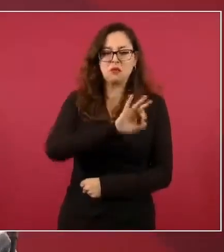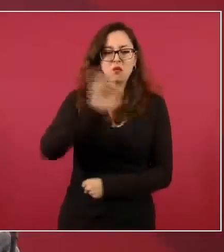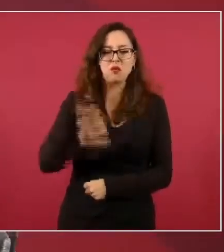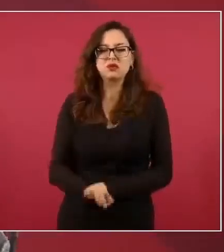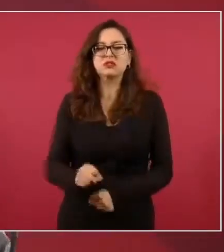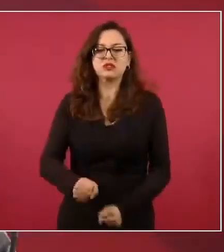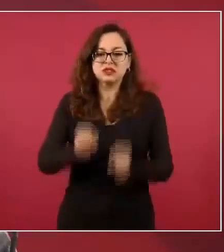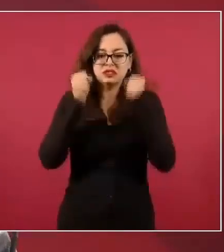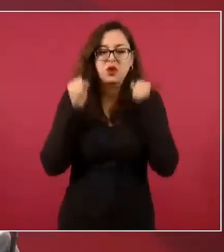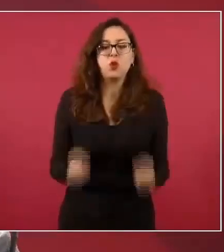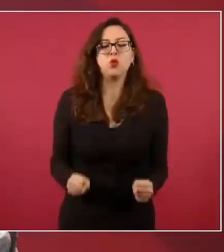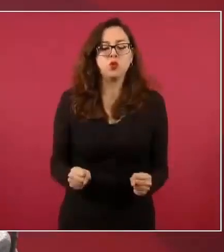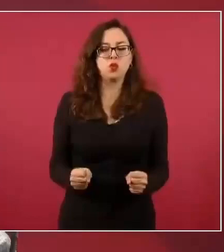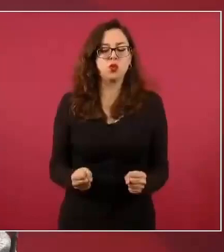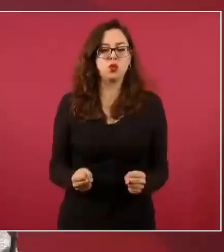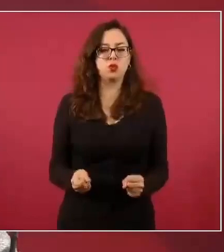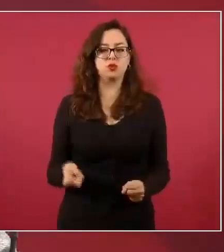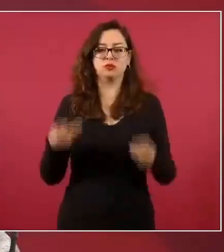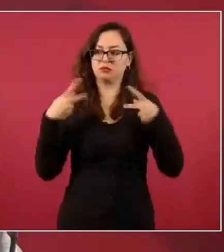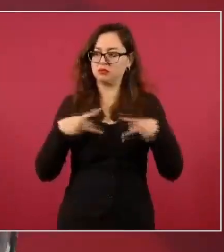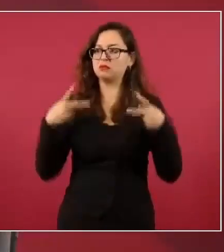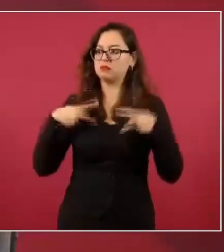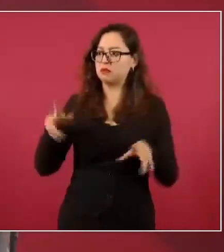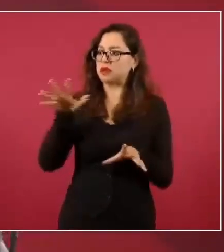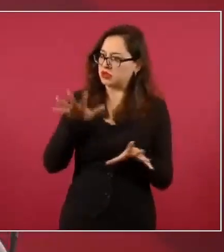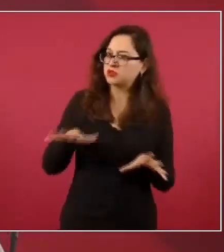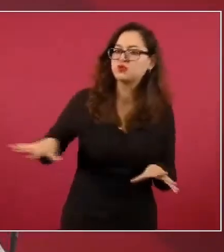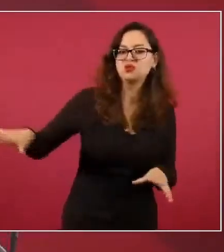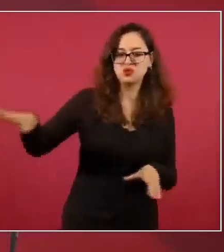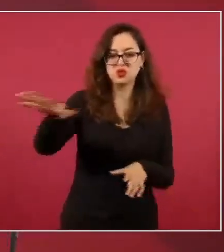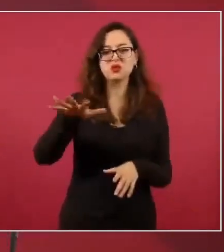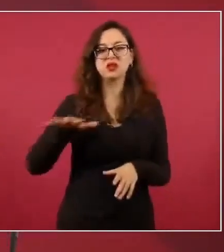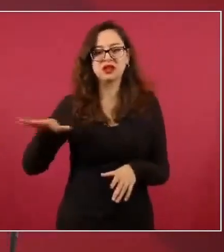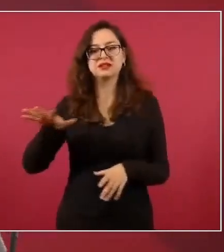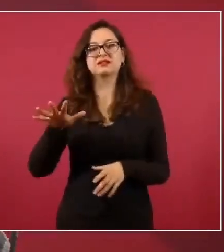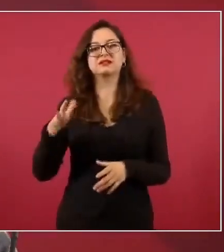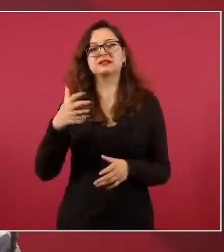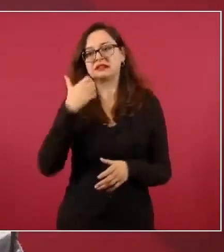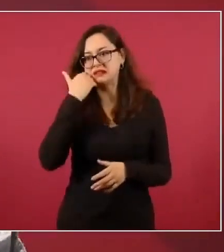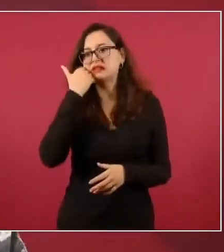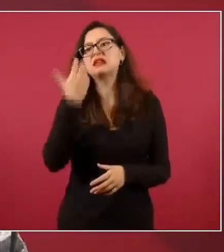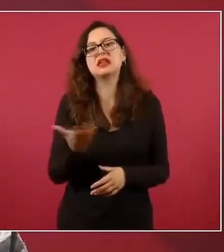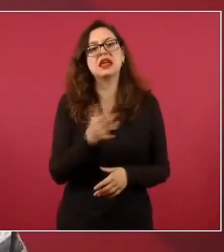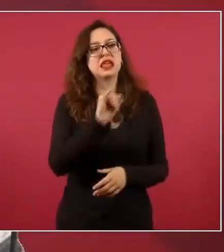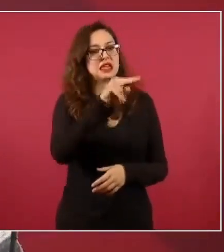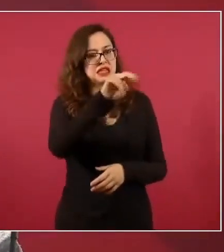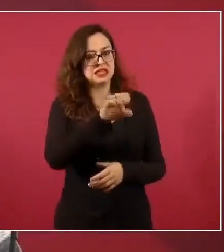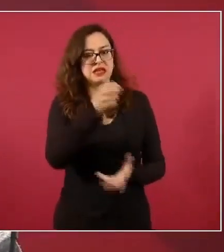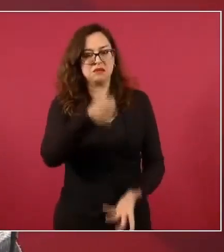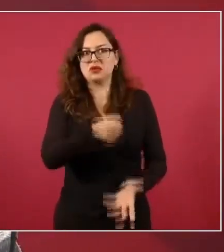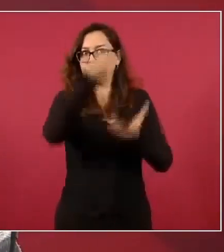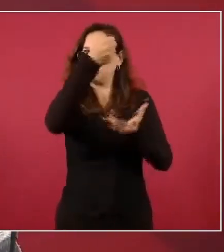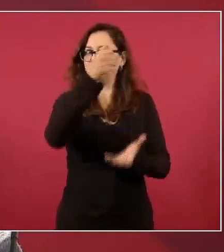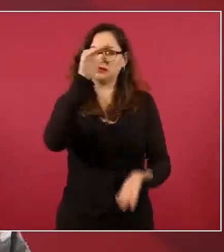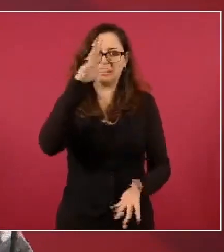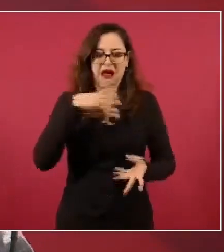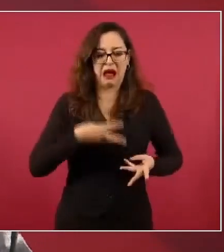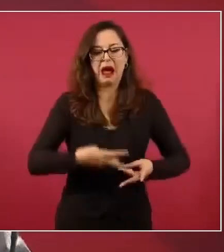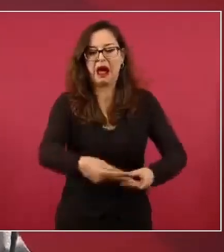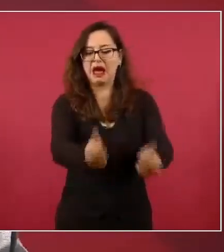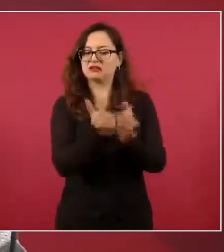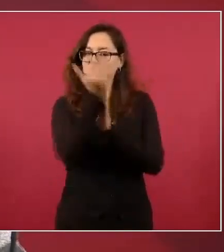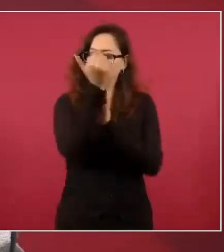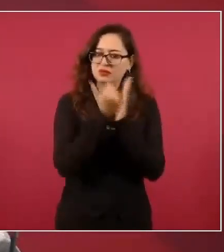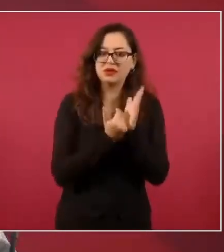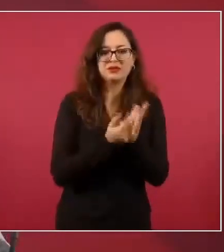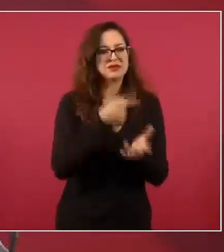si la gente no quiere que se reduzca el presupuesto del INE, para que no